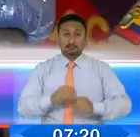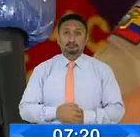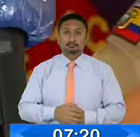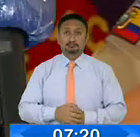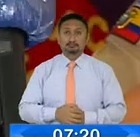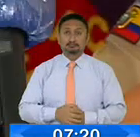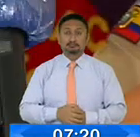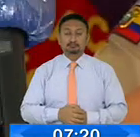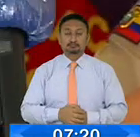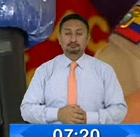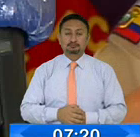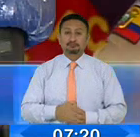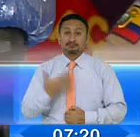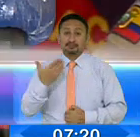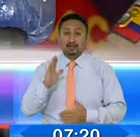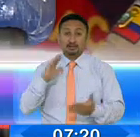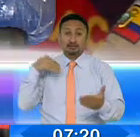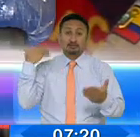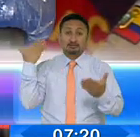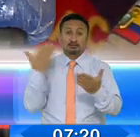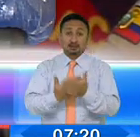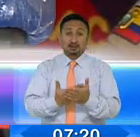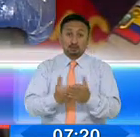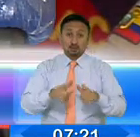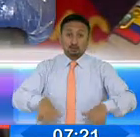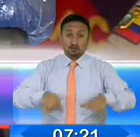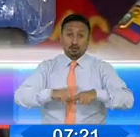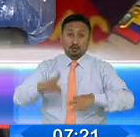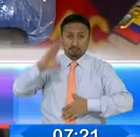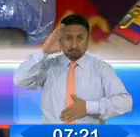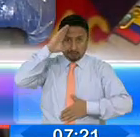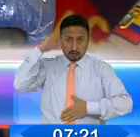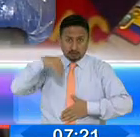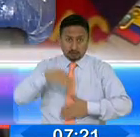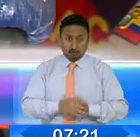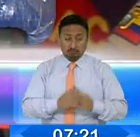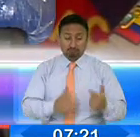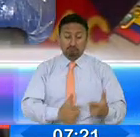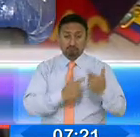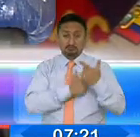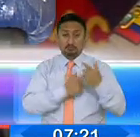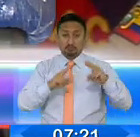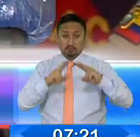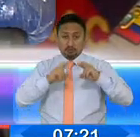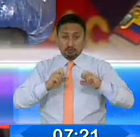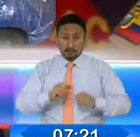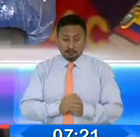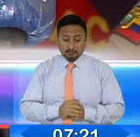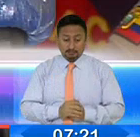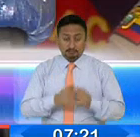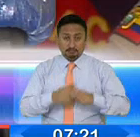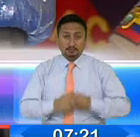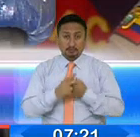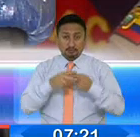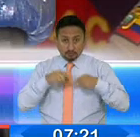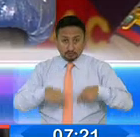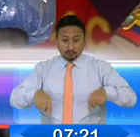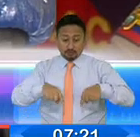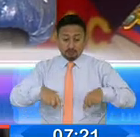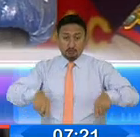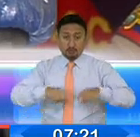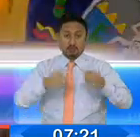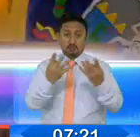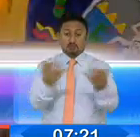que llegan al lugar, el eje preventivo, el eje investigativo, proceden a aislar el